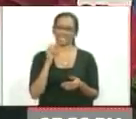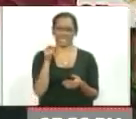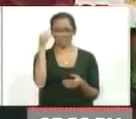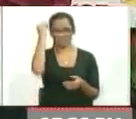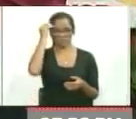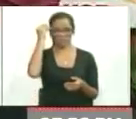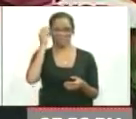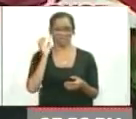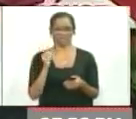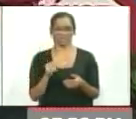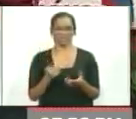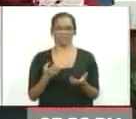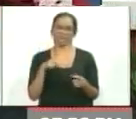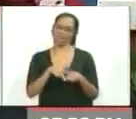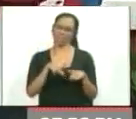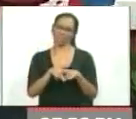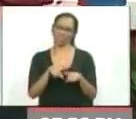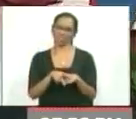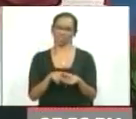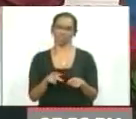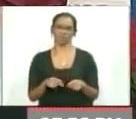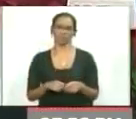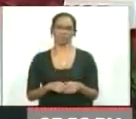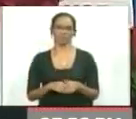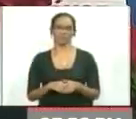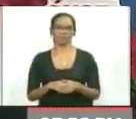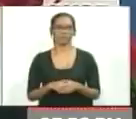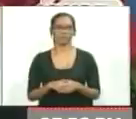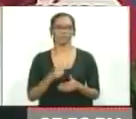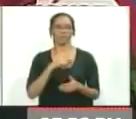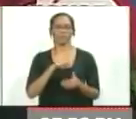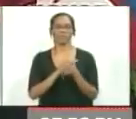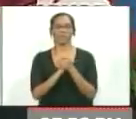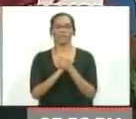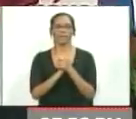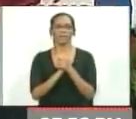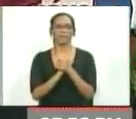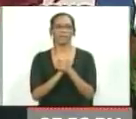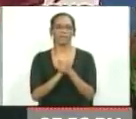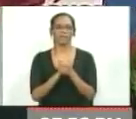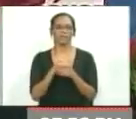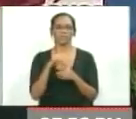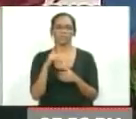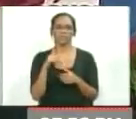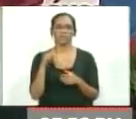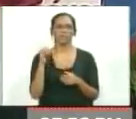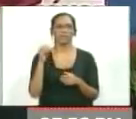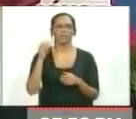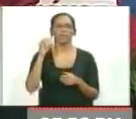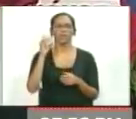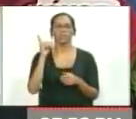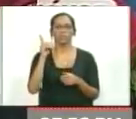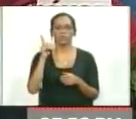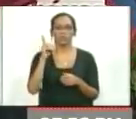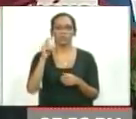creen que la están destrozando. Nuestra compañera es Nubraska o Nubraska.